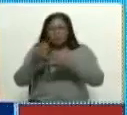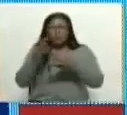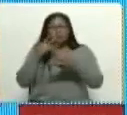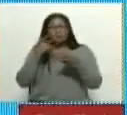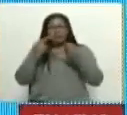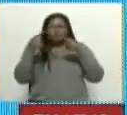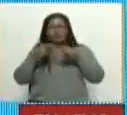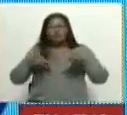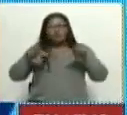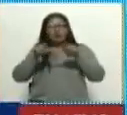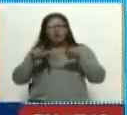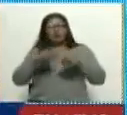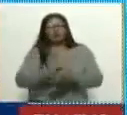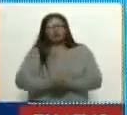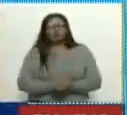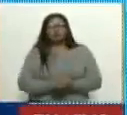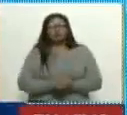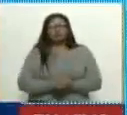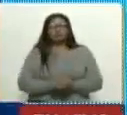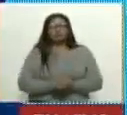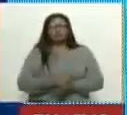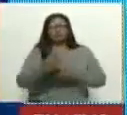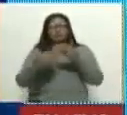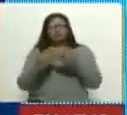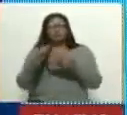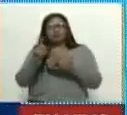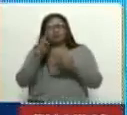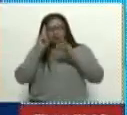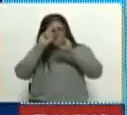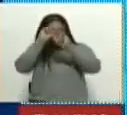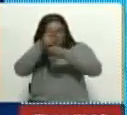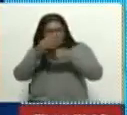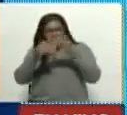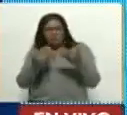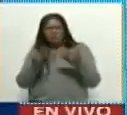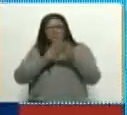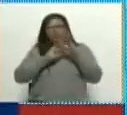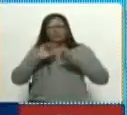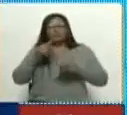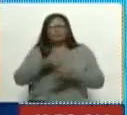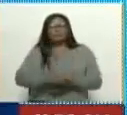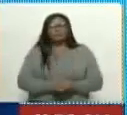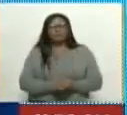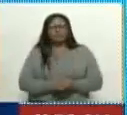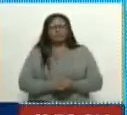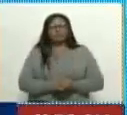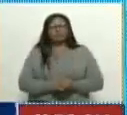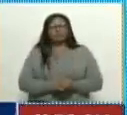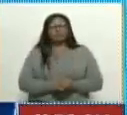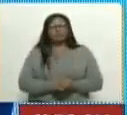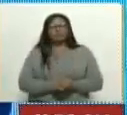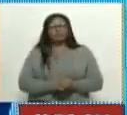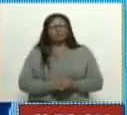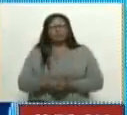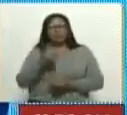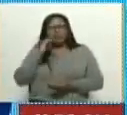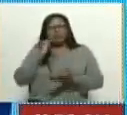otras partes hay que reconocer su coraje su valentía su constancia